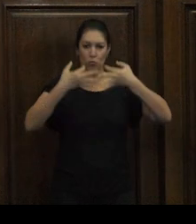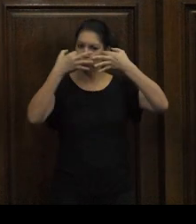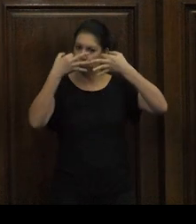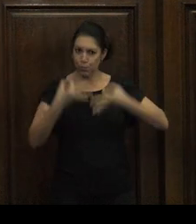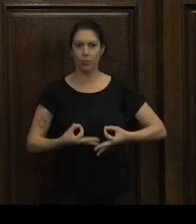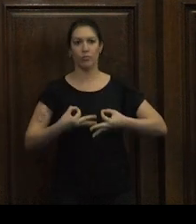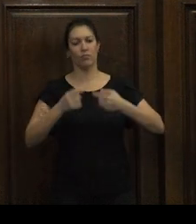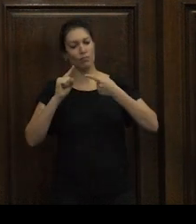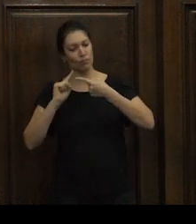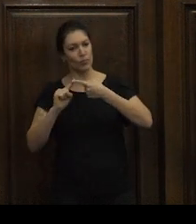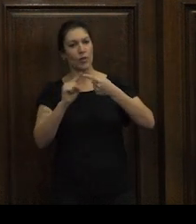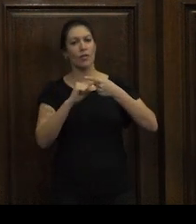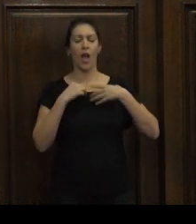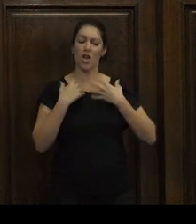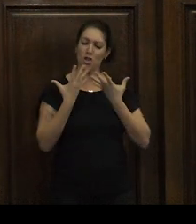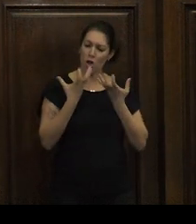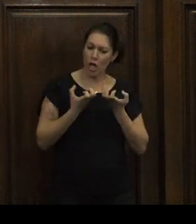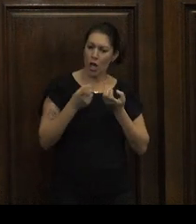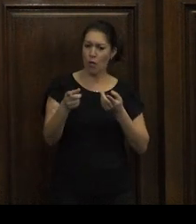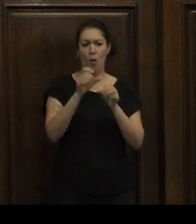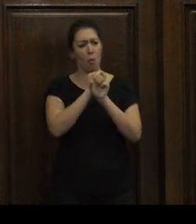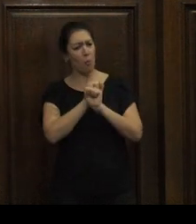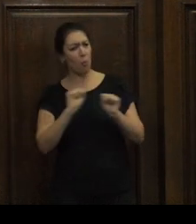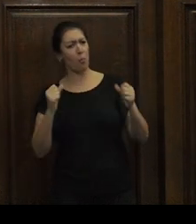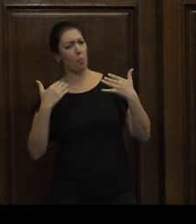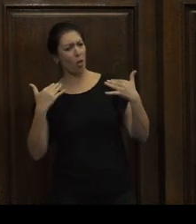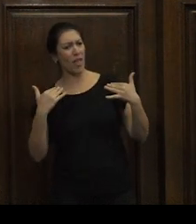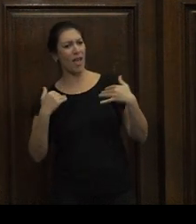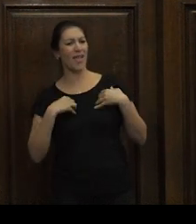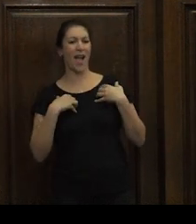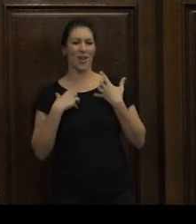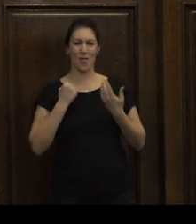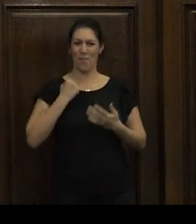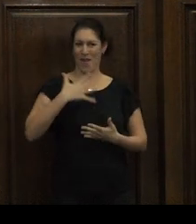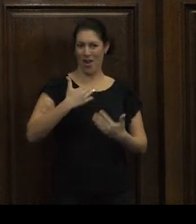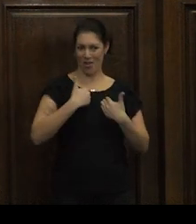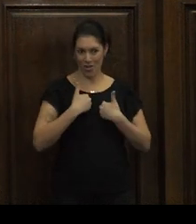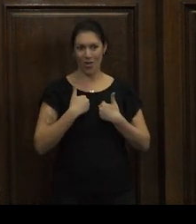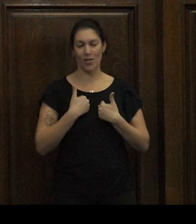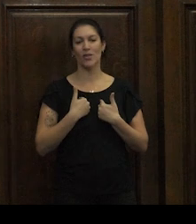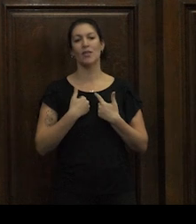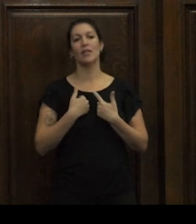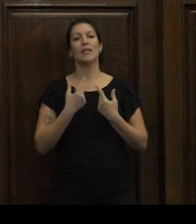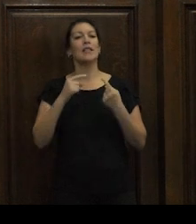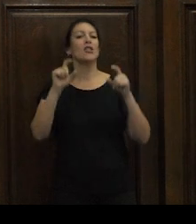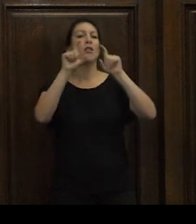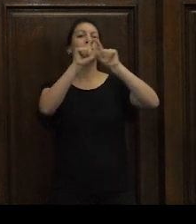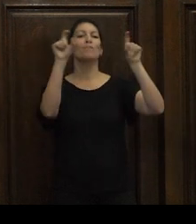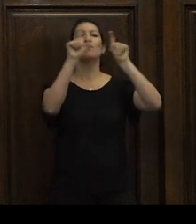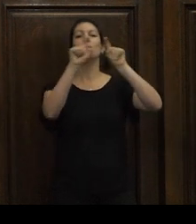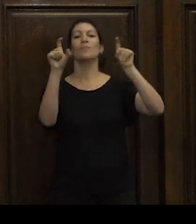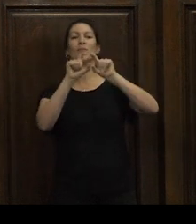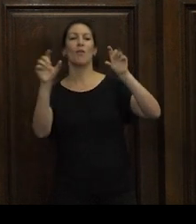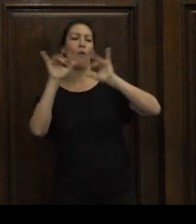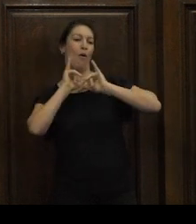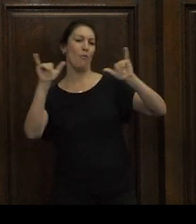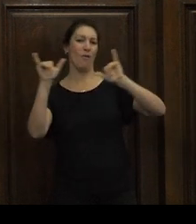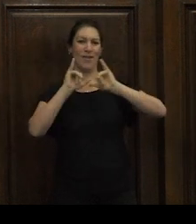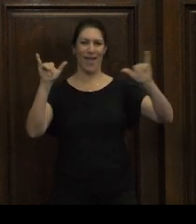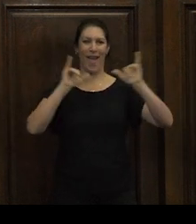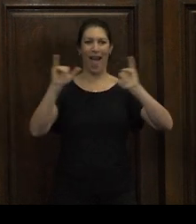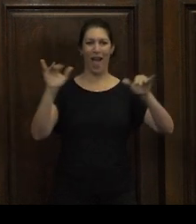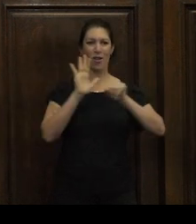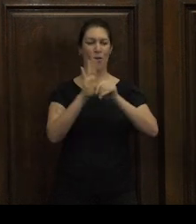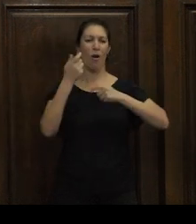y bastante consensuales, como yo quiero, vos podés, yo lo merezco. Lemas publicitarios, ¿no? Son lemas de mercado, las publicidades